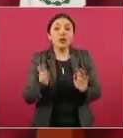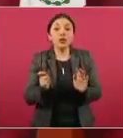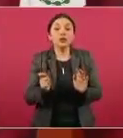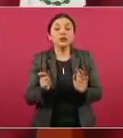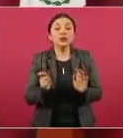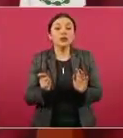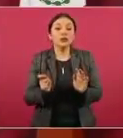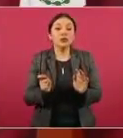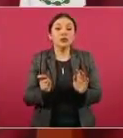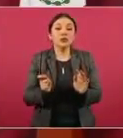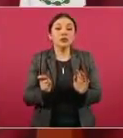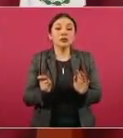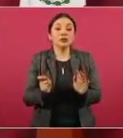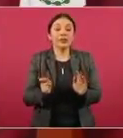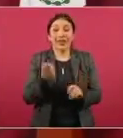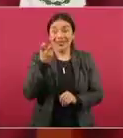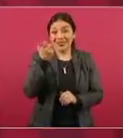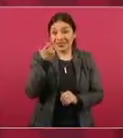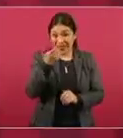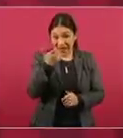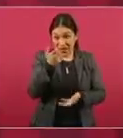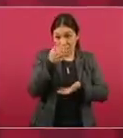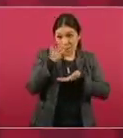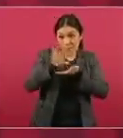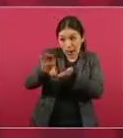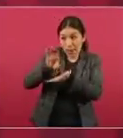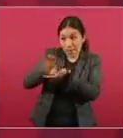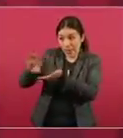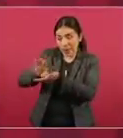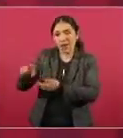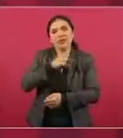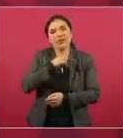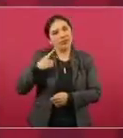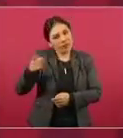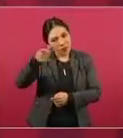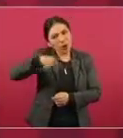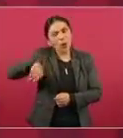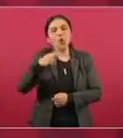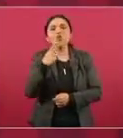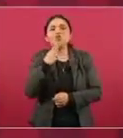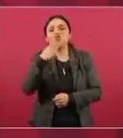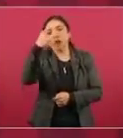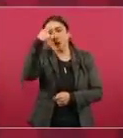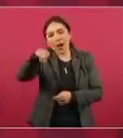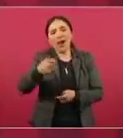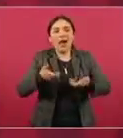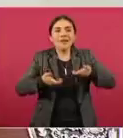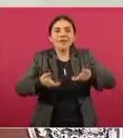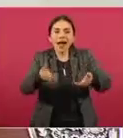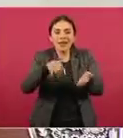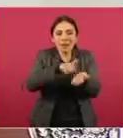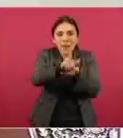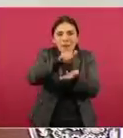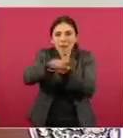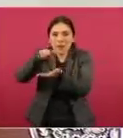de que se usen para mejorar las calles,